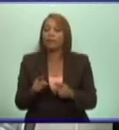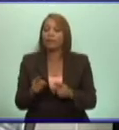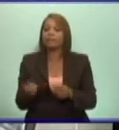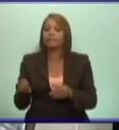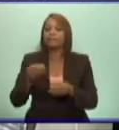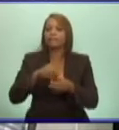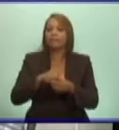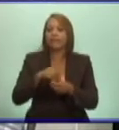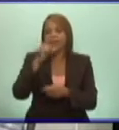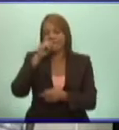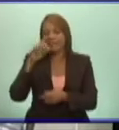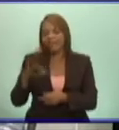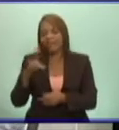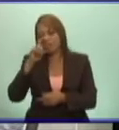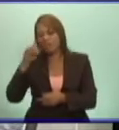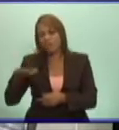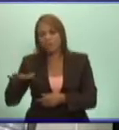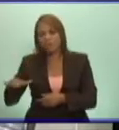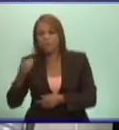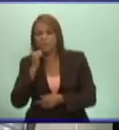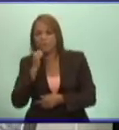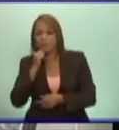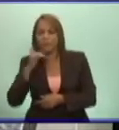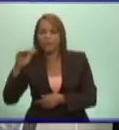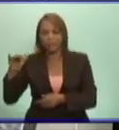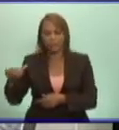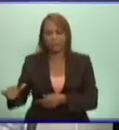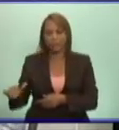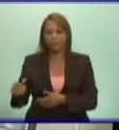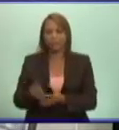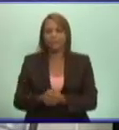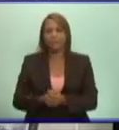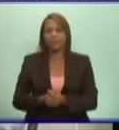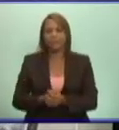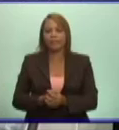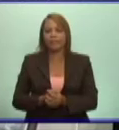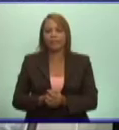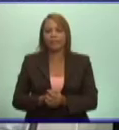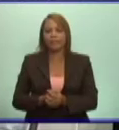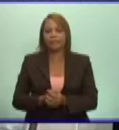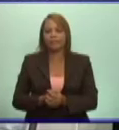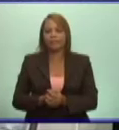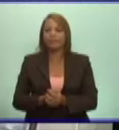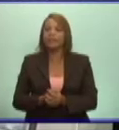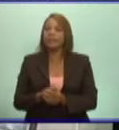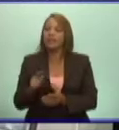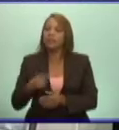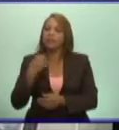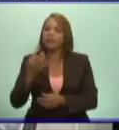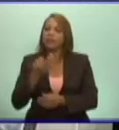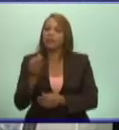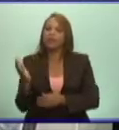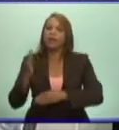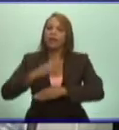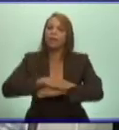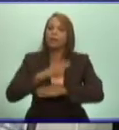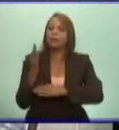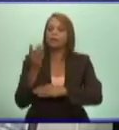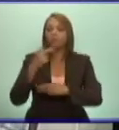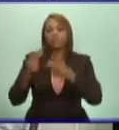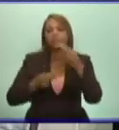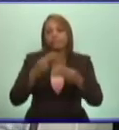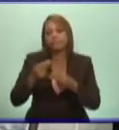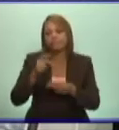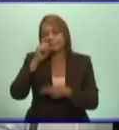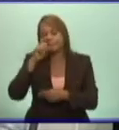niños más pequeños, porque todas las demás actividades son de los niños quinto y sexto. Y estamos hablando de un Árbol de la Patria que lo realizan los niños de primer grado. Niños